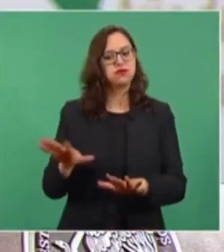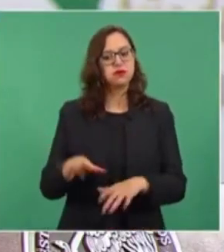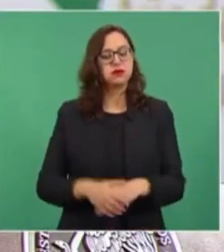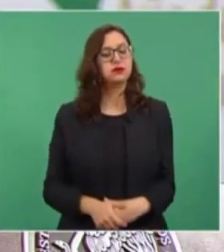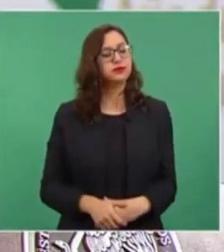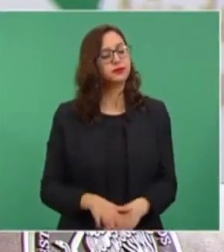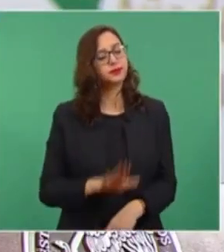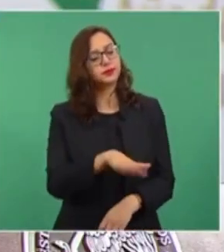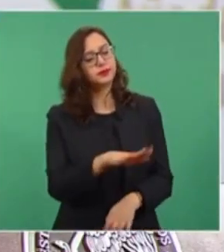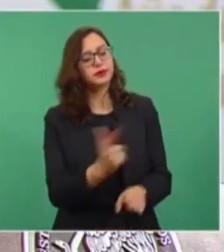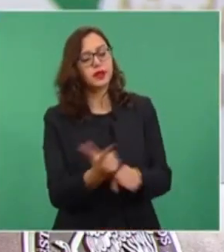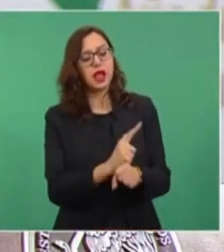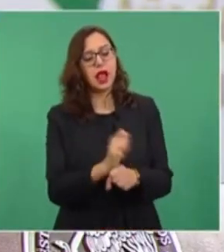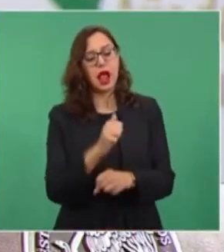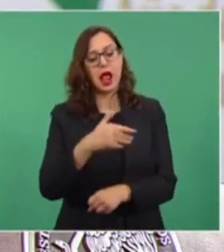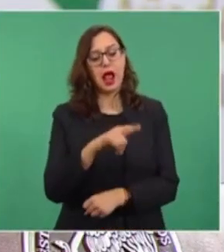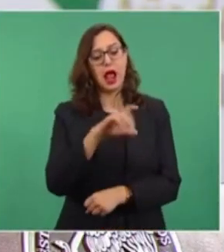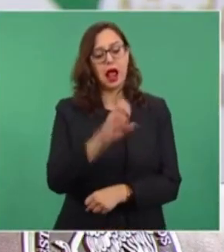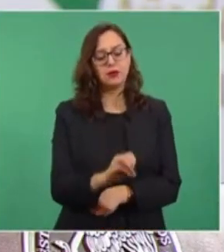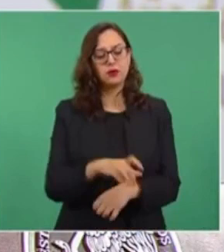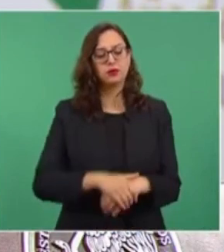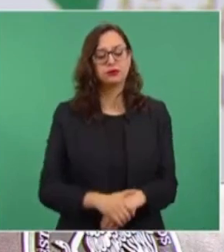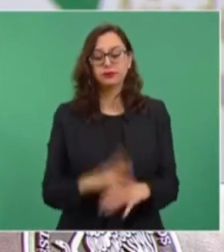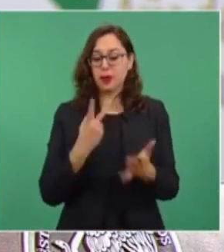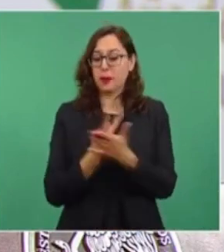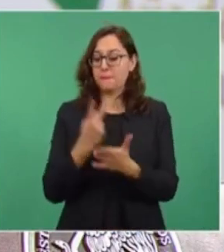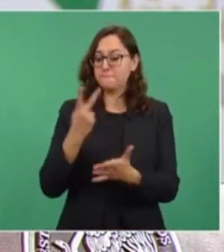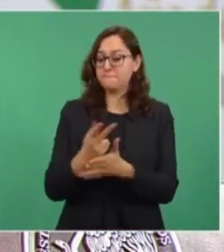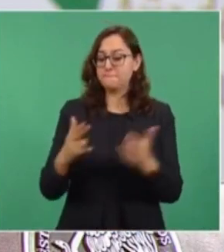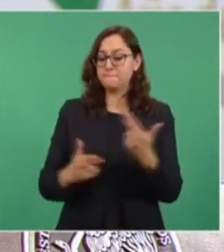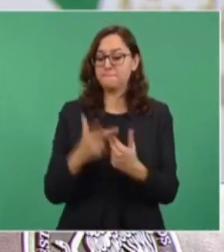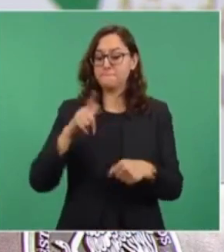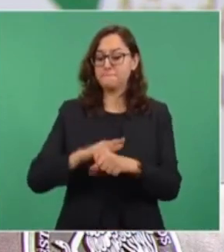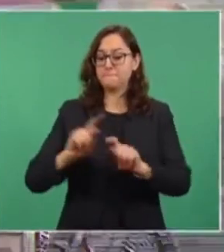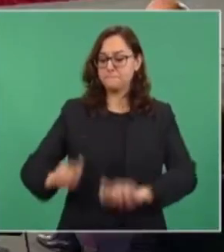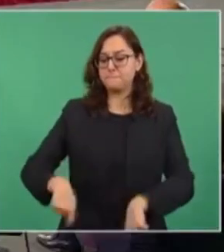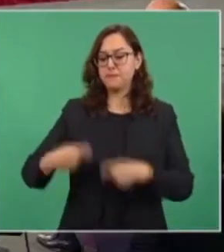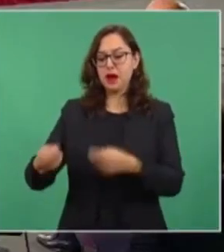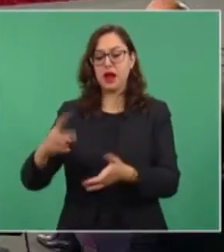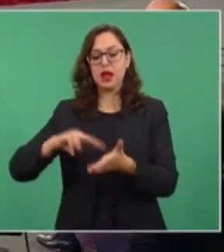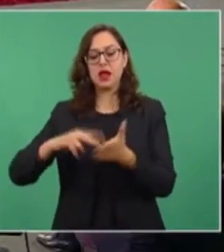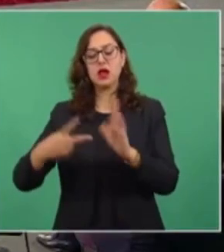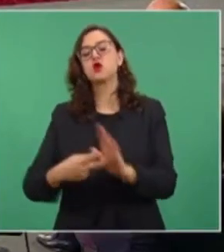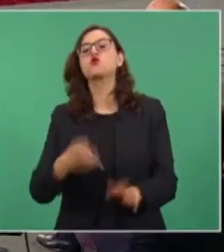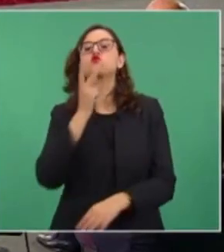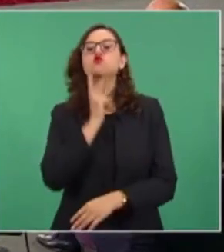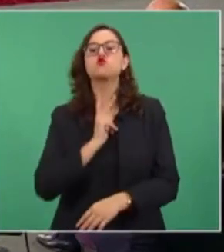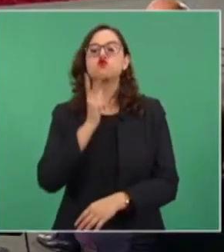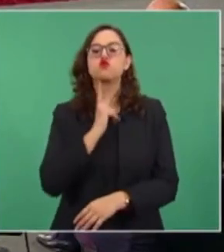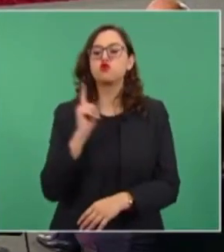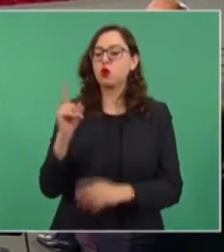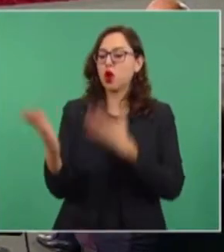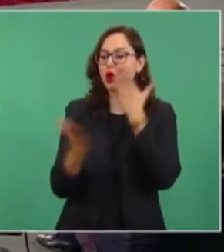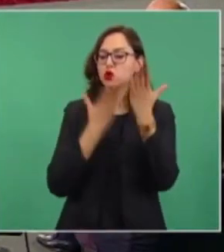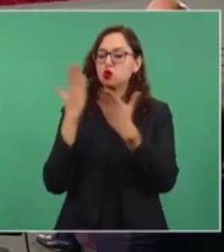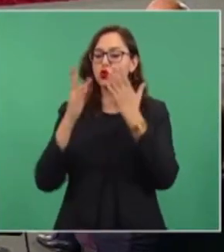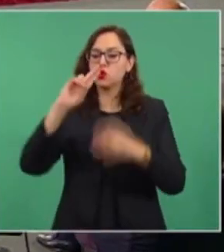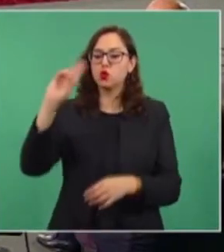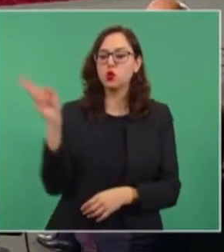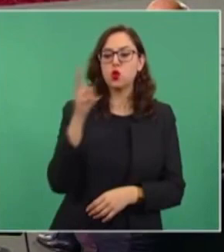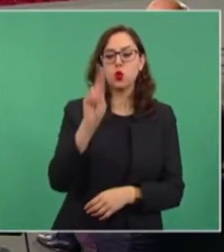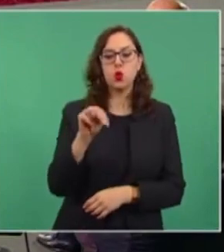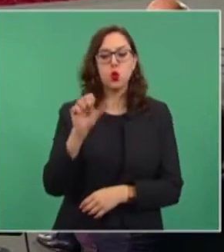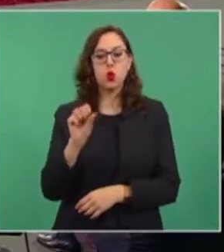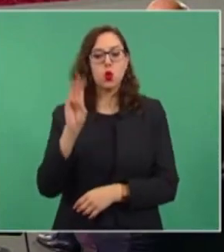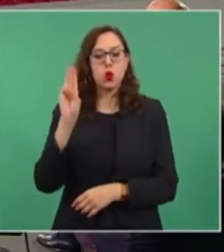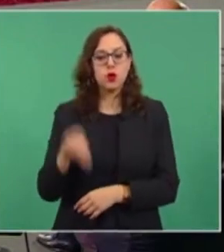reflexión. El Premio Nacional, por primera vez en su historia, se otorga a un ingeniero petrolero formado en la Universidad Nacional Autónoma de